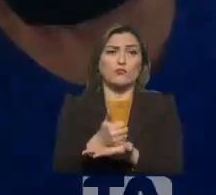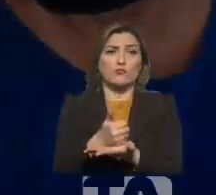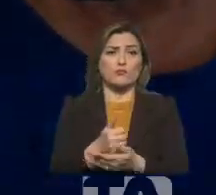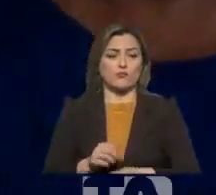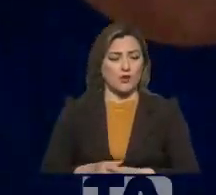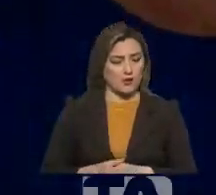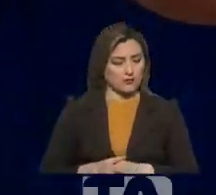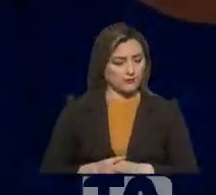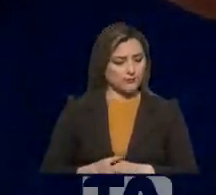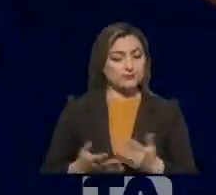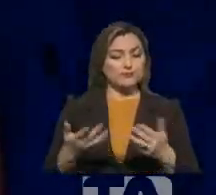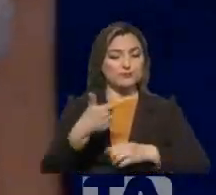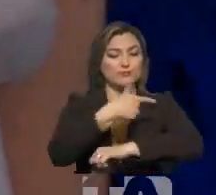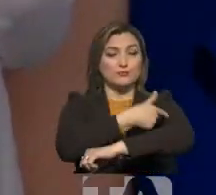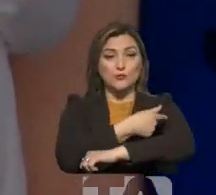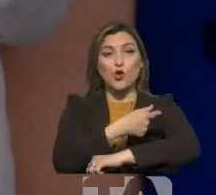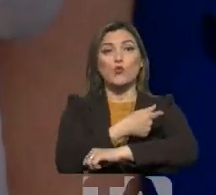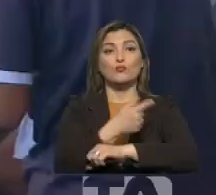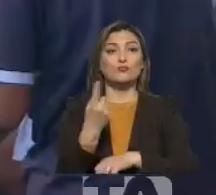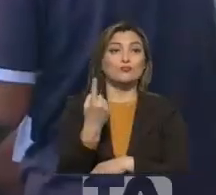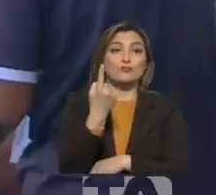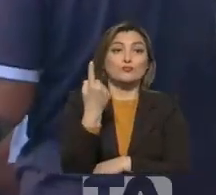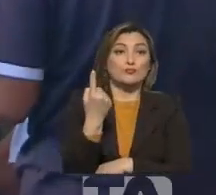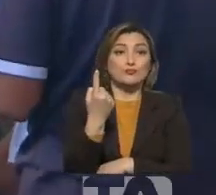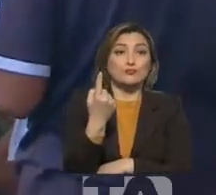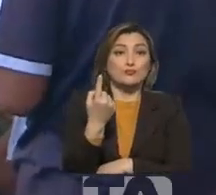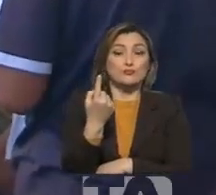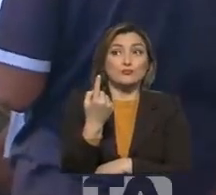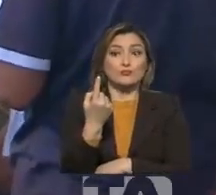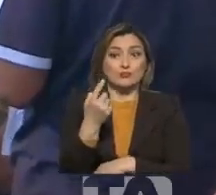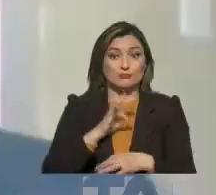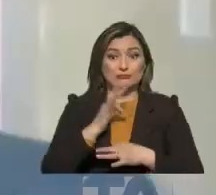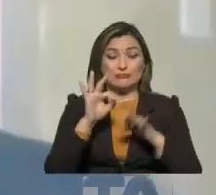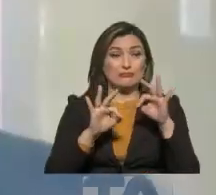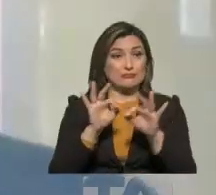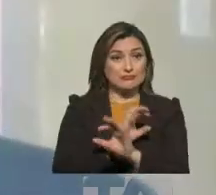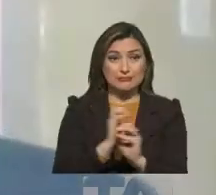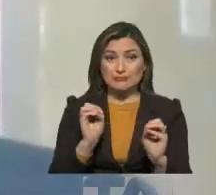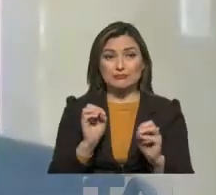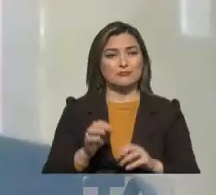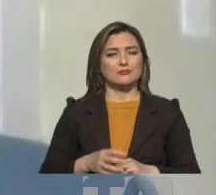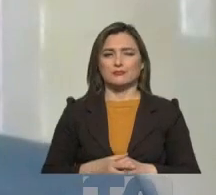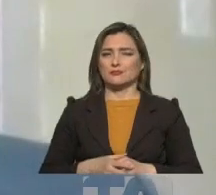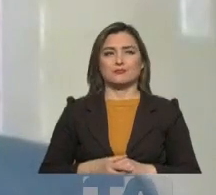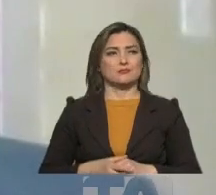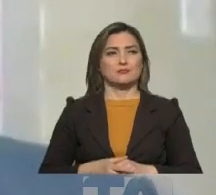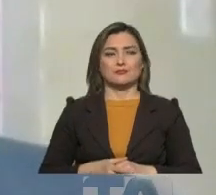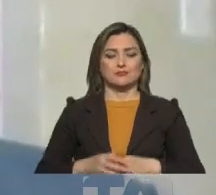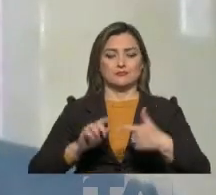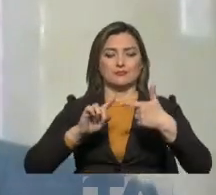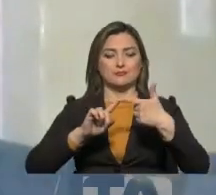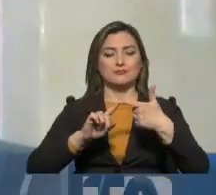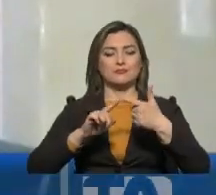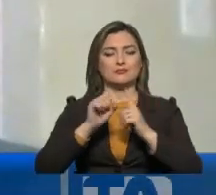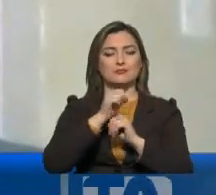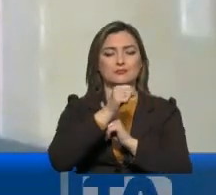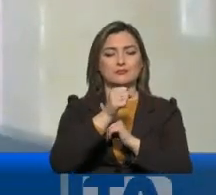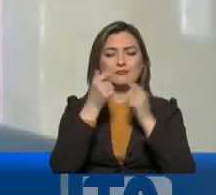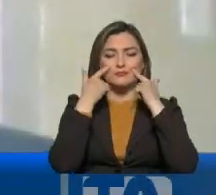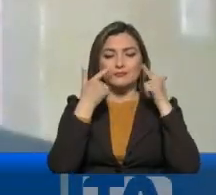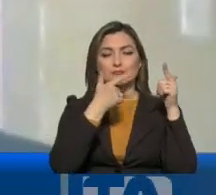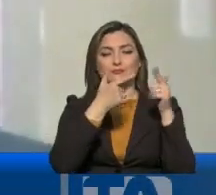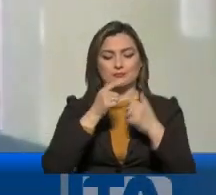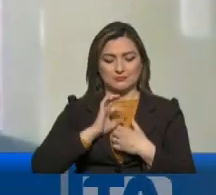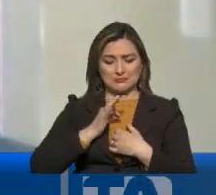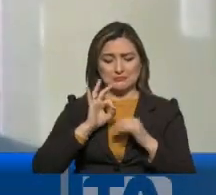y les recuerda que la vacunación por sí sola no eliminará la pandemia la segunda es el sistema de vigilancia epidemiológico